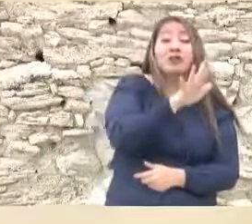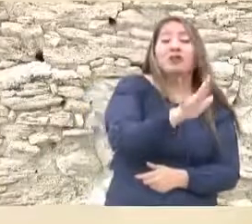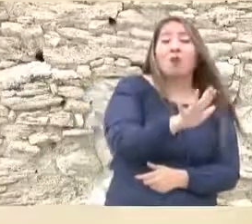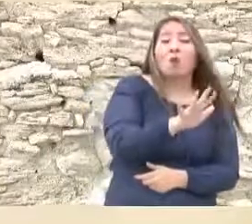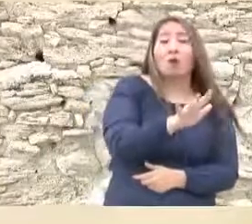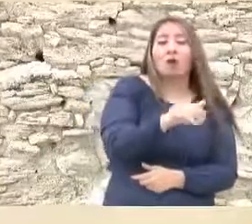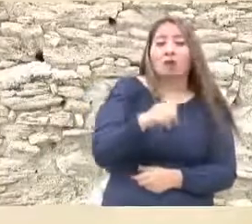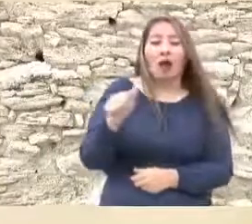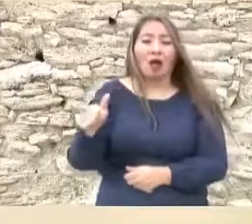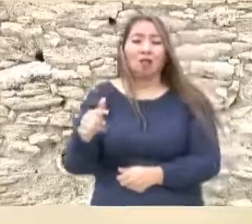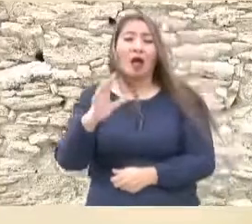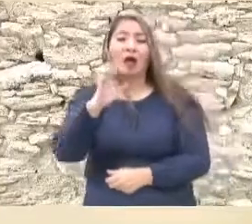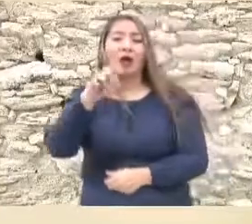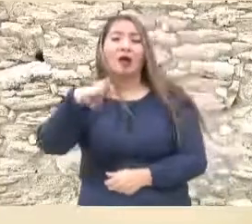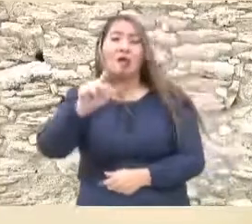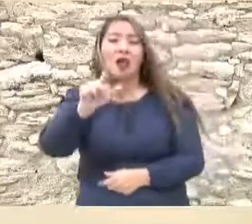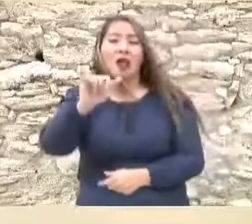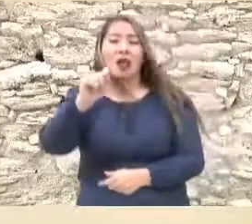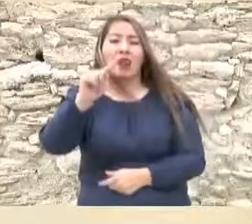17